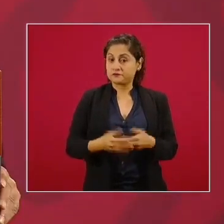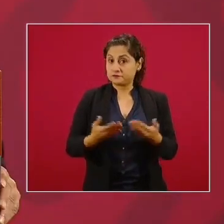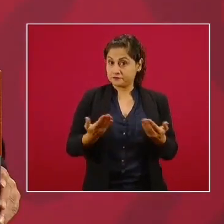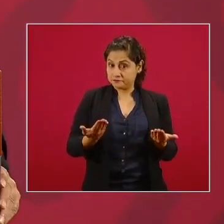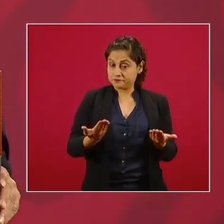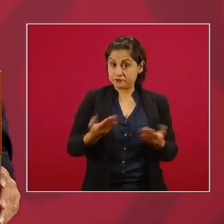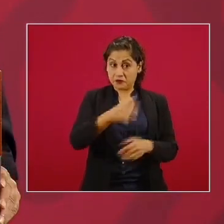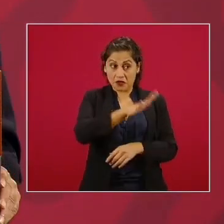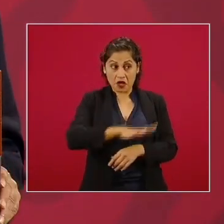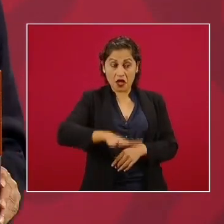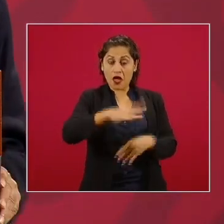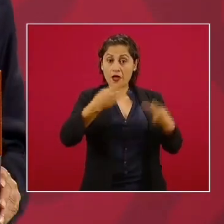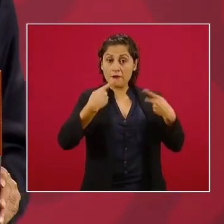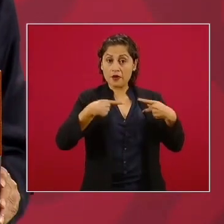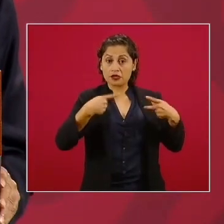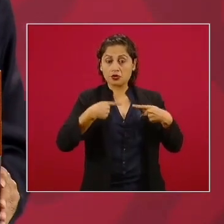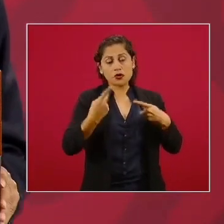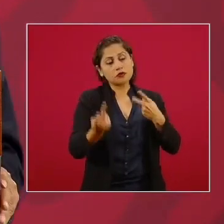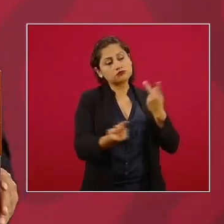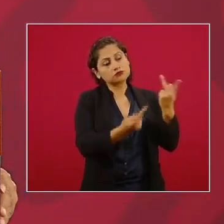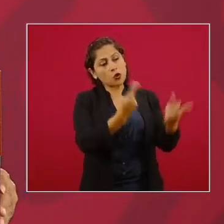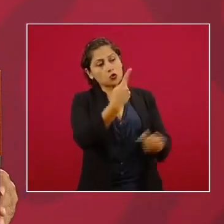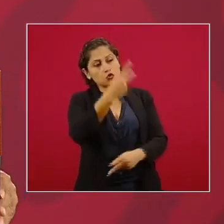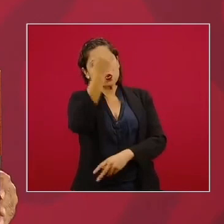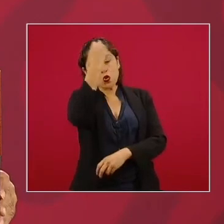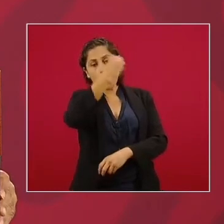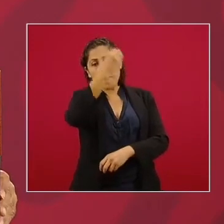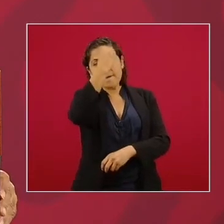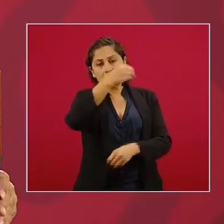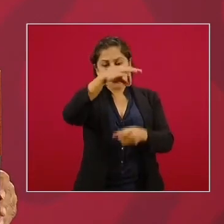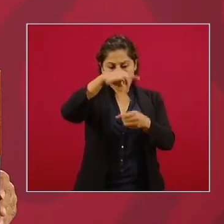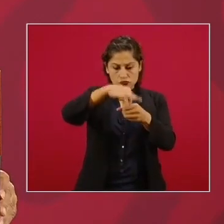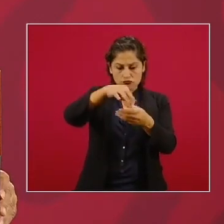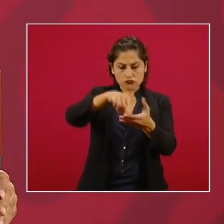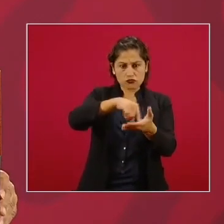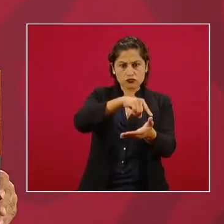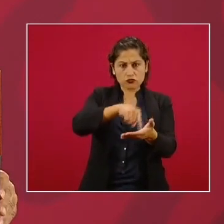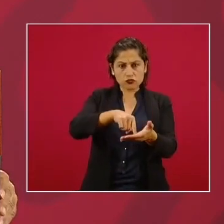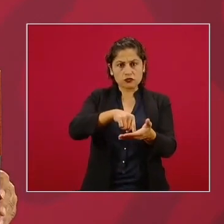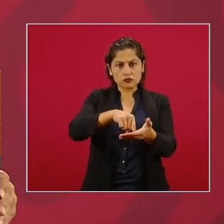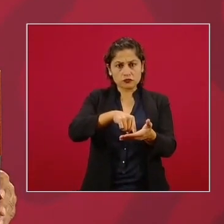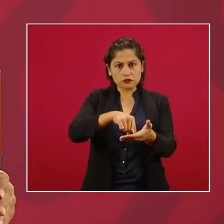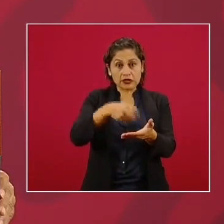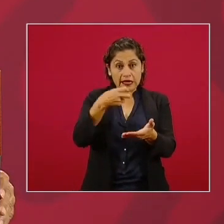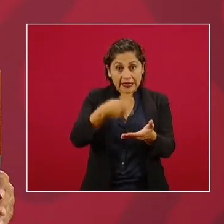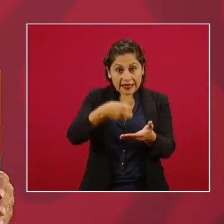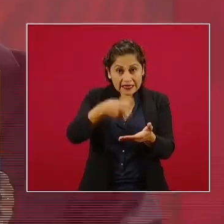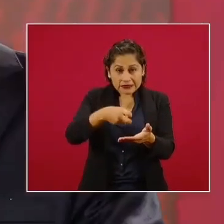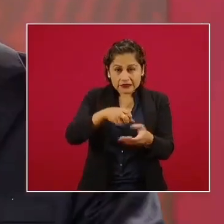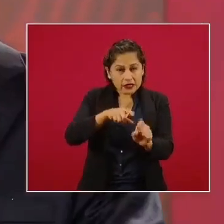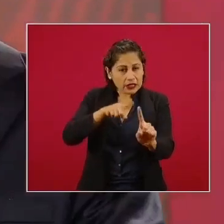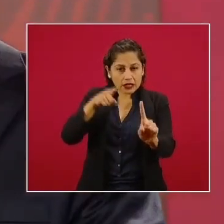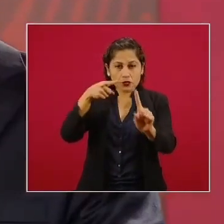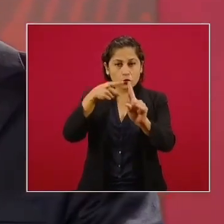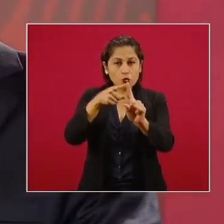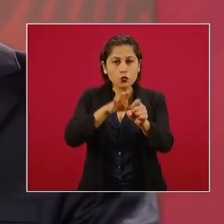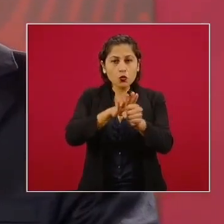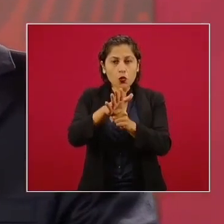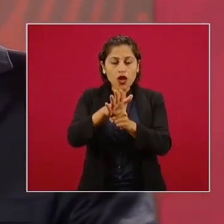a votar por lo que considere más importante para el país, para la nación.